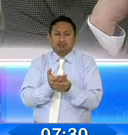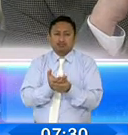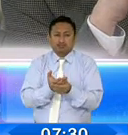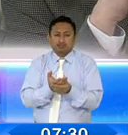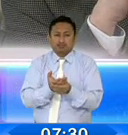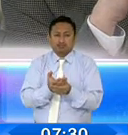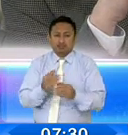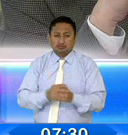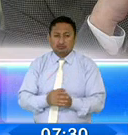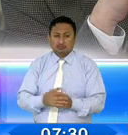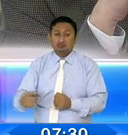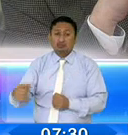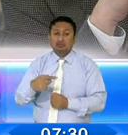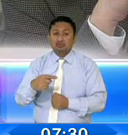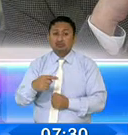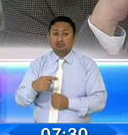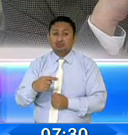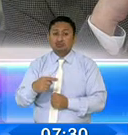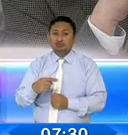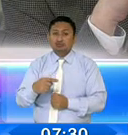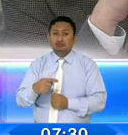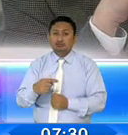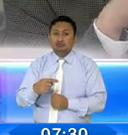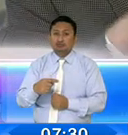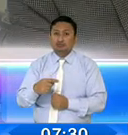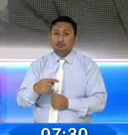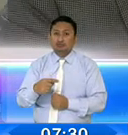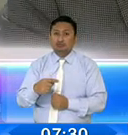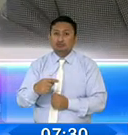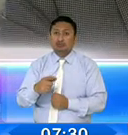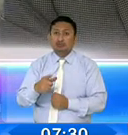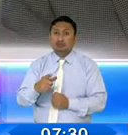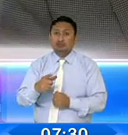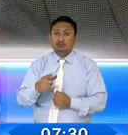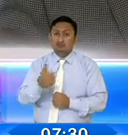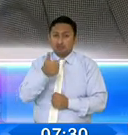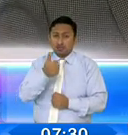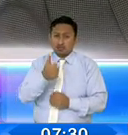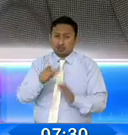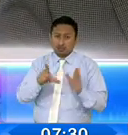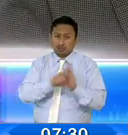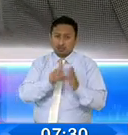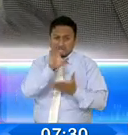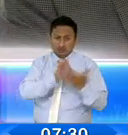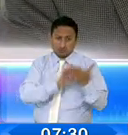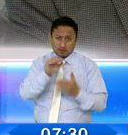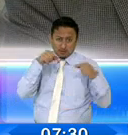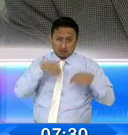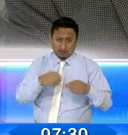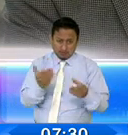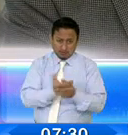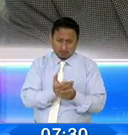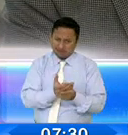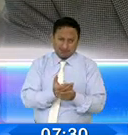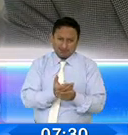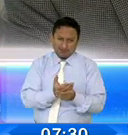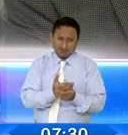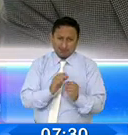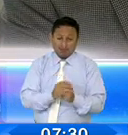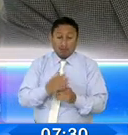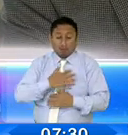que no tienen la legalidad y la consistencia de ser actas de escrutinio. Por lo tanto, tenemos el derecho a